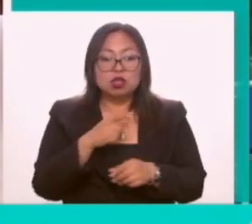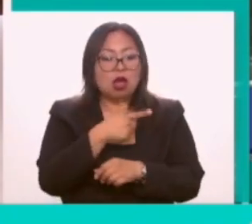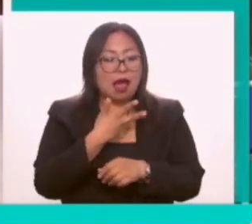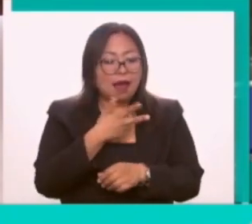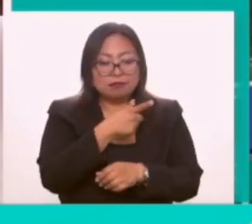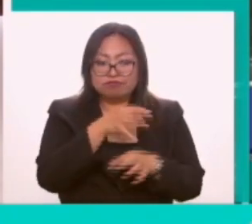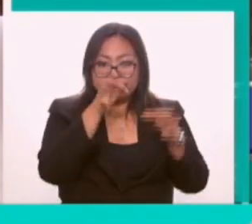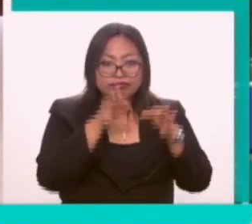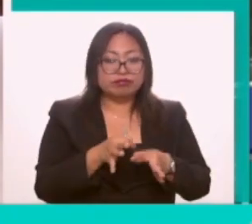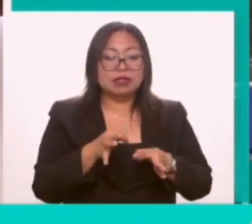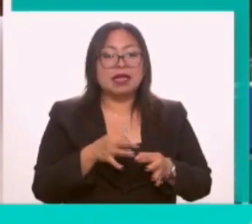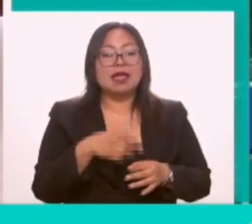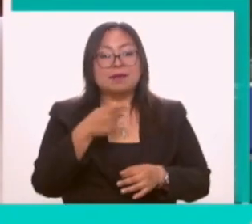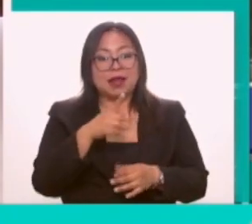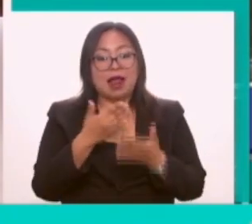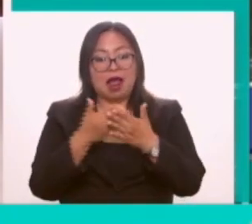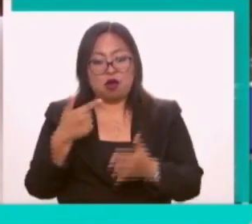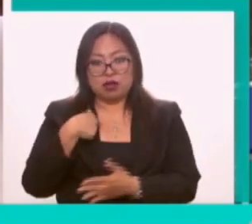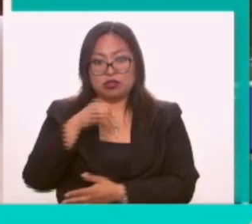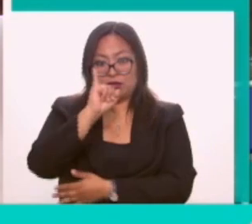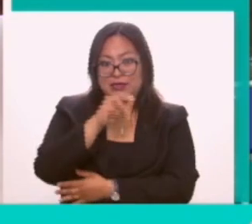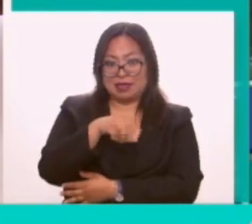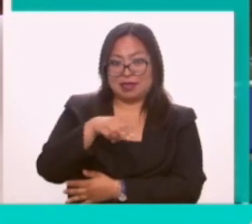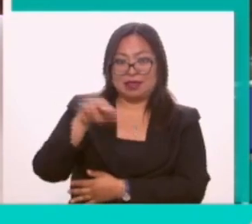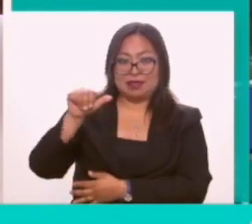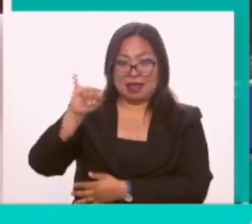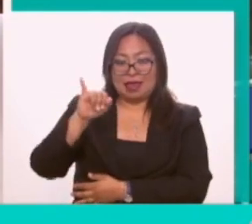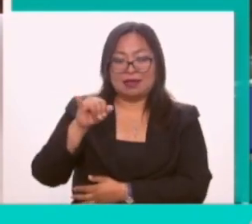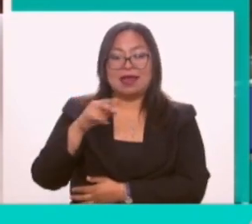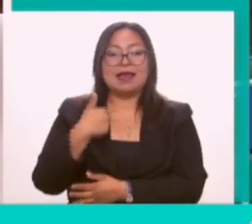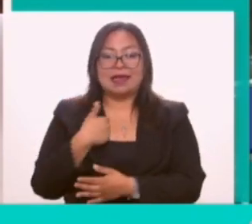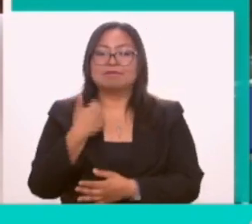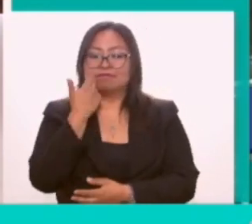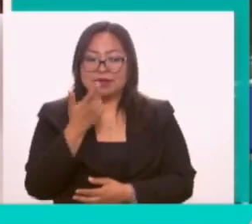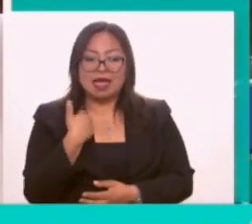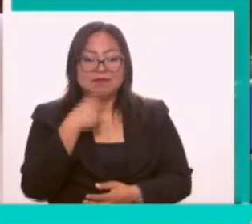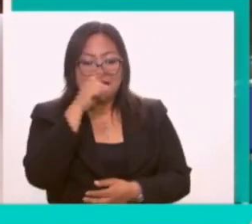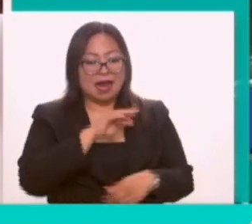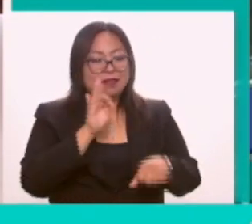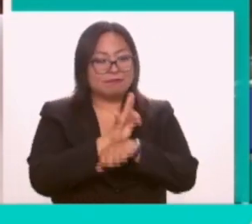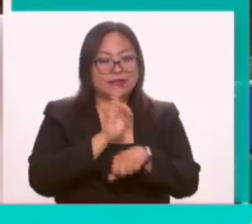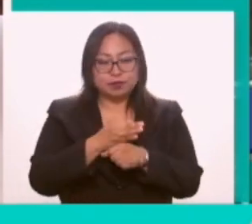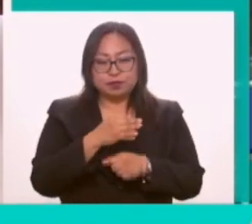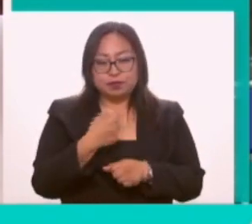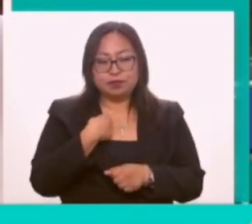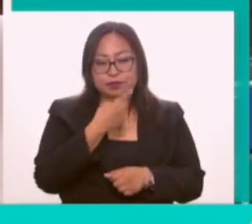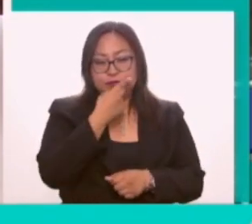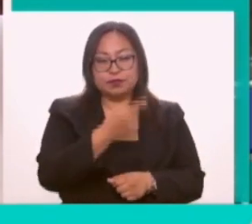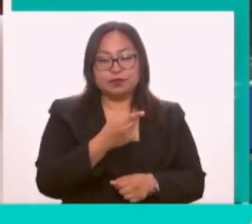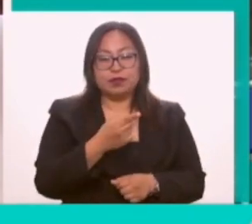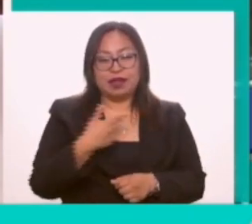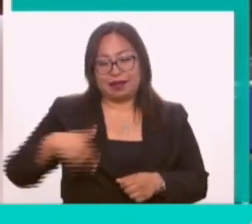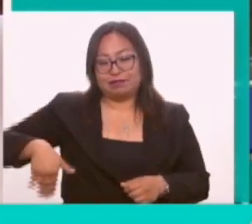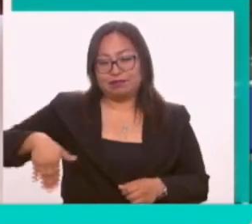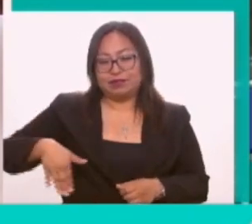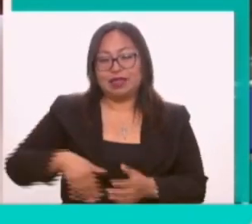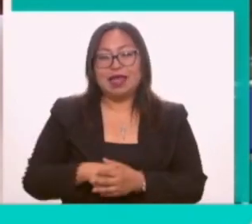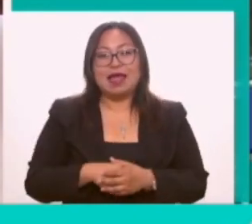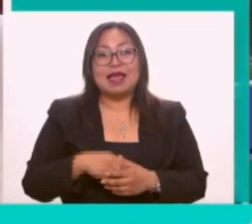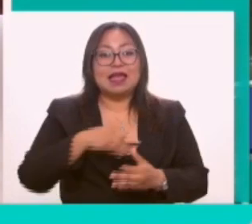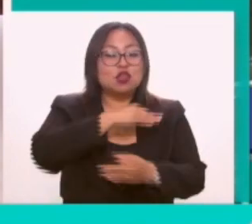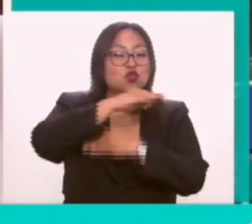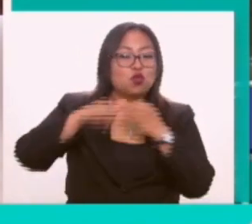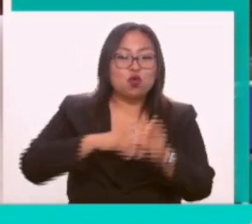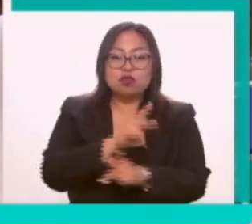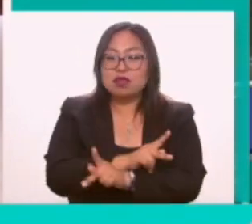nosotros entramos como instituto autónomo encargado de garantizar el derecho de acceso a la información, porque las y los ciudadanos tienen